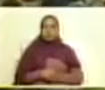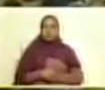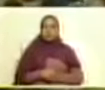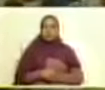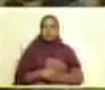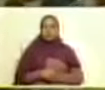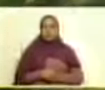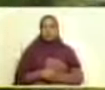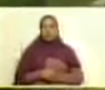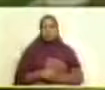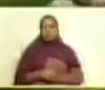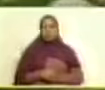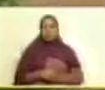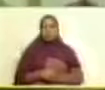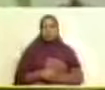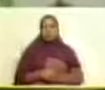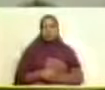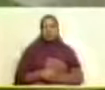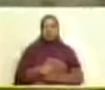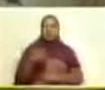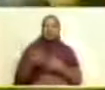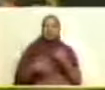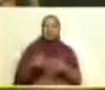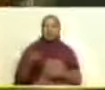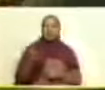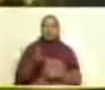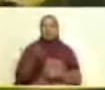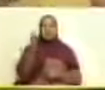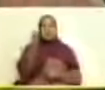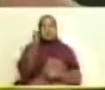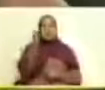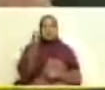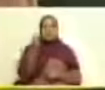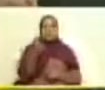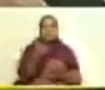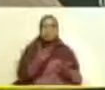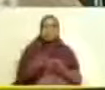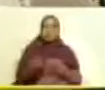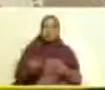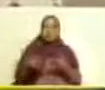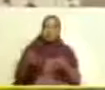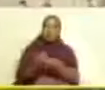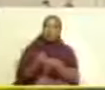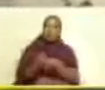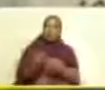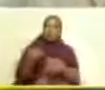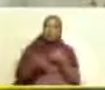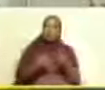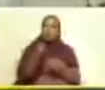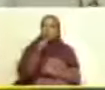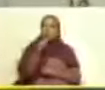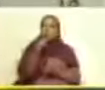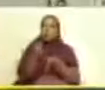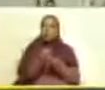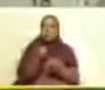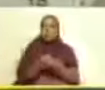Ahí está el presidente Nicolás Maduro recibiendo este regalo hecho con cauchos